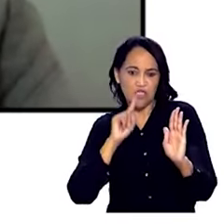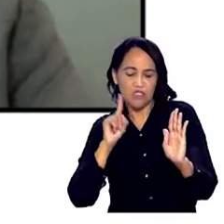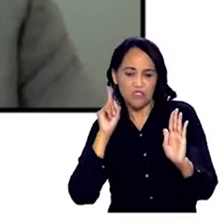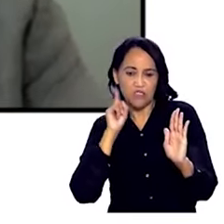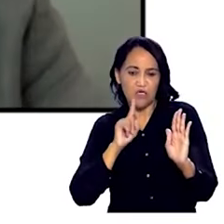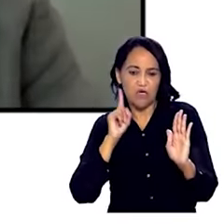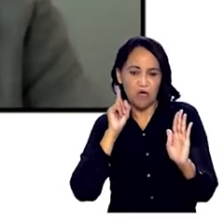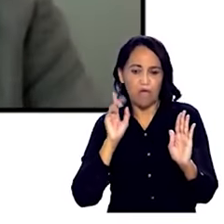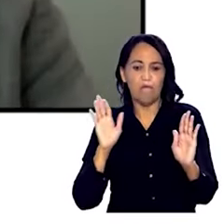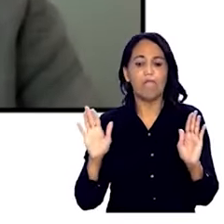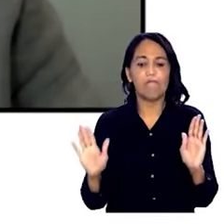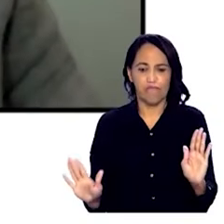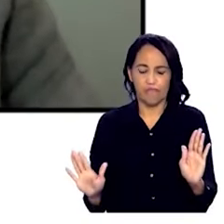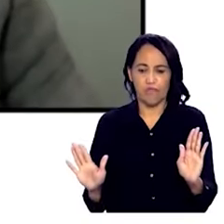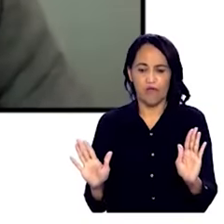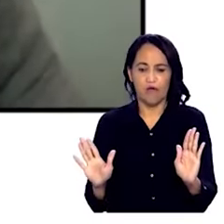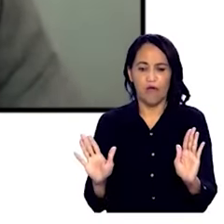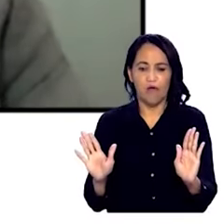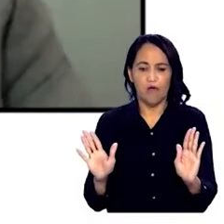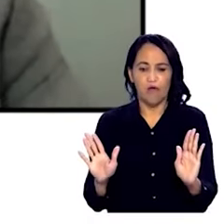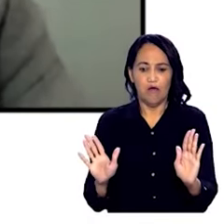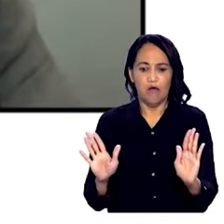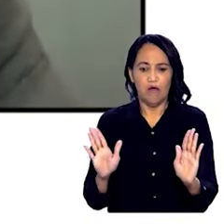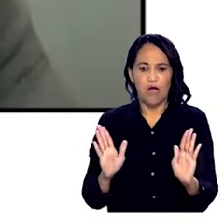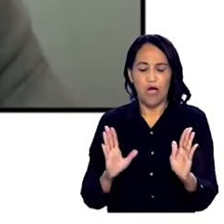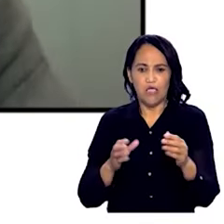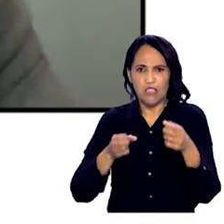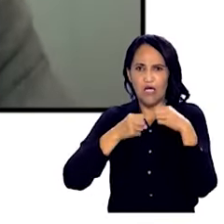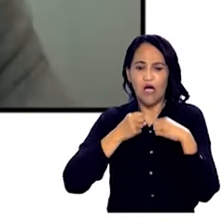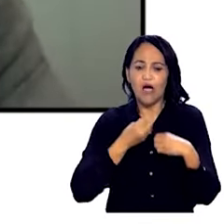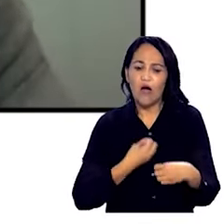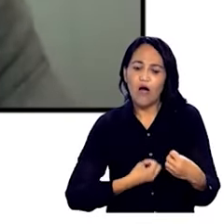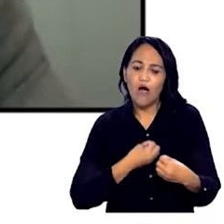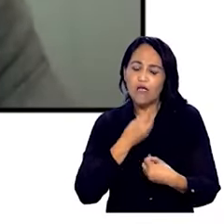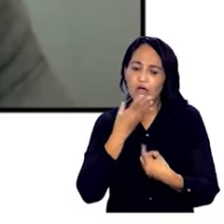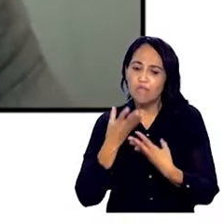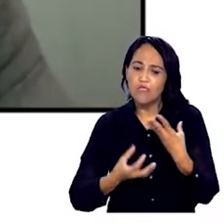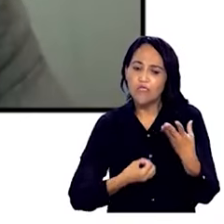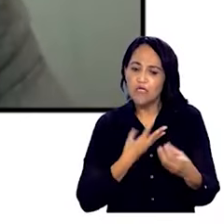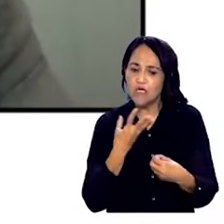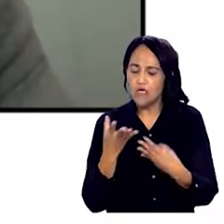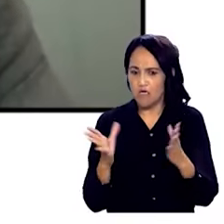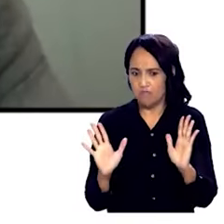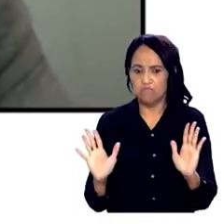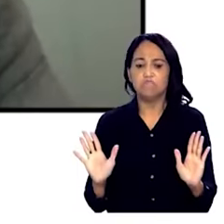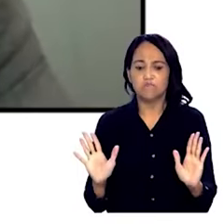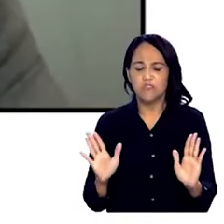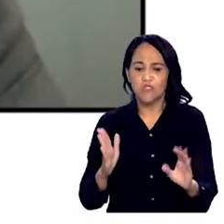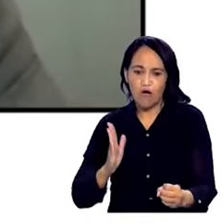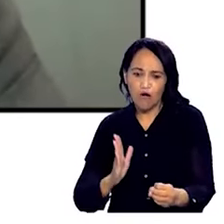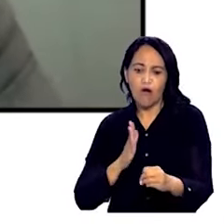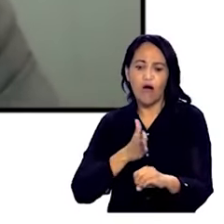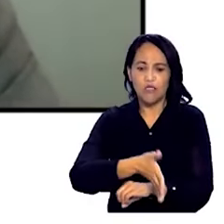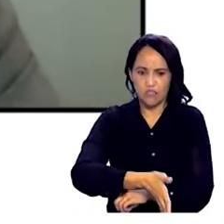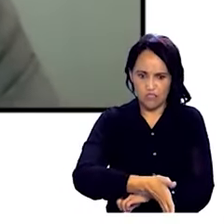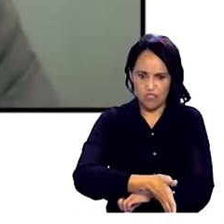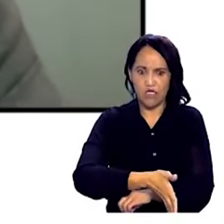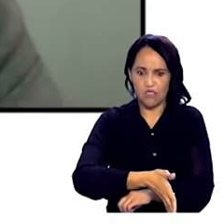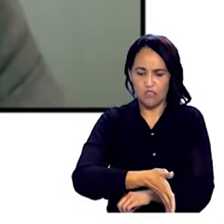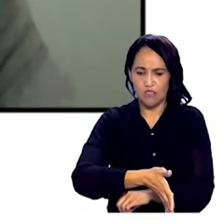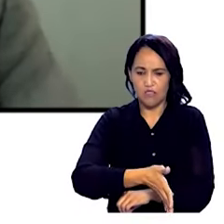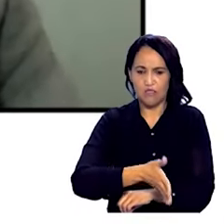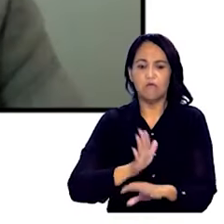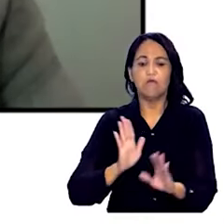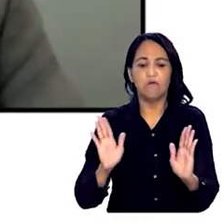expresión la discrecional en el ACC SUS estrados en Argentina fue